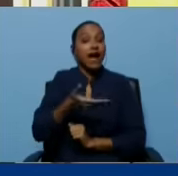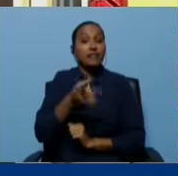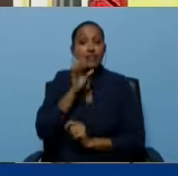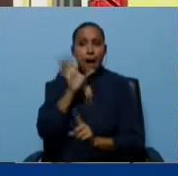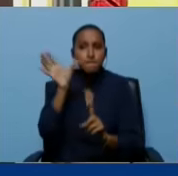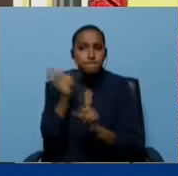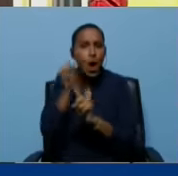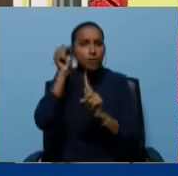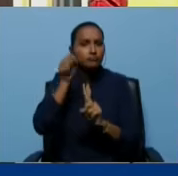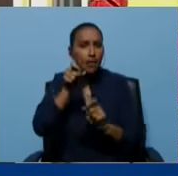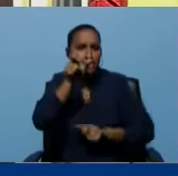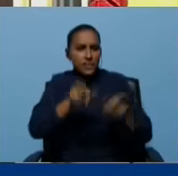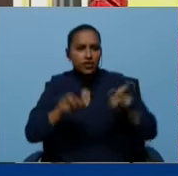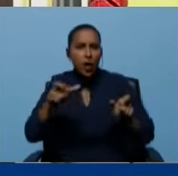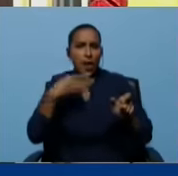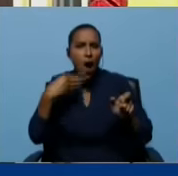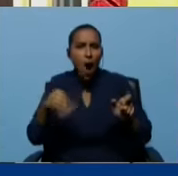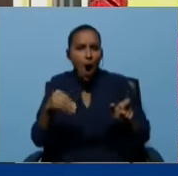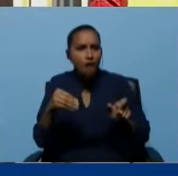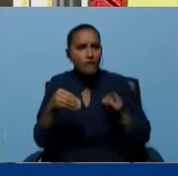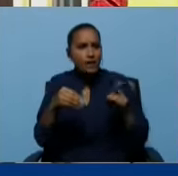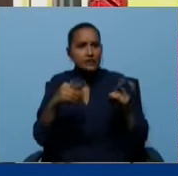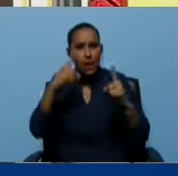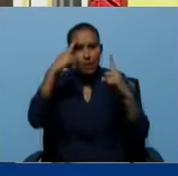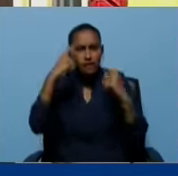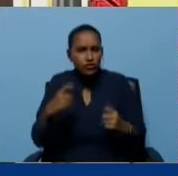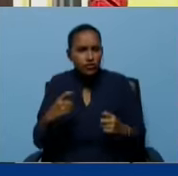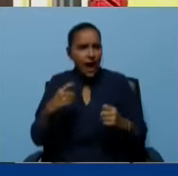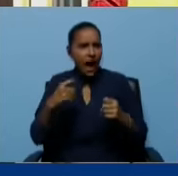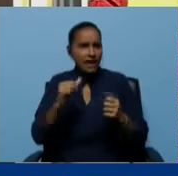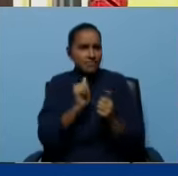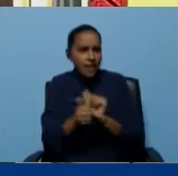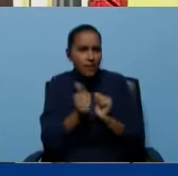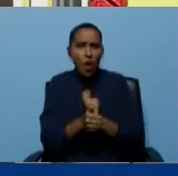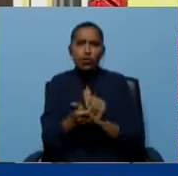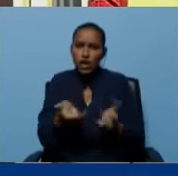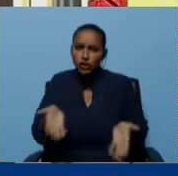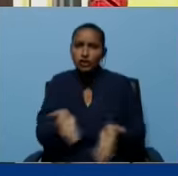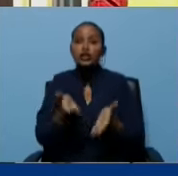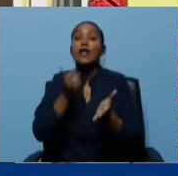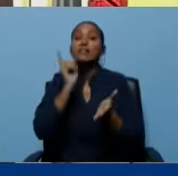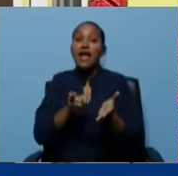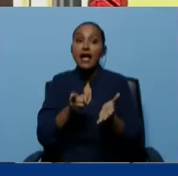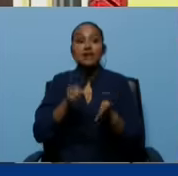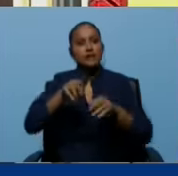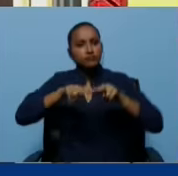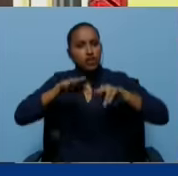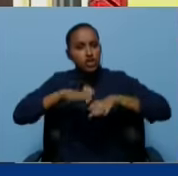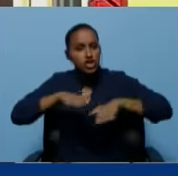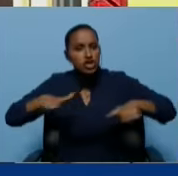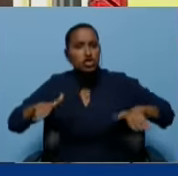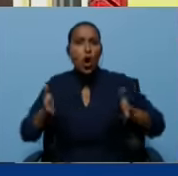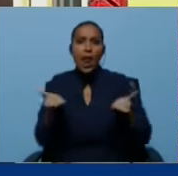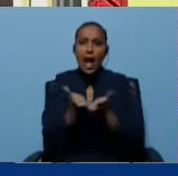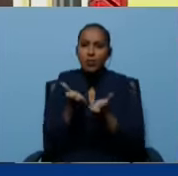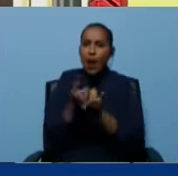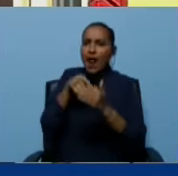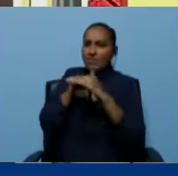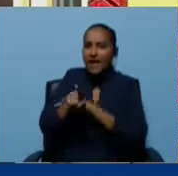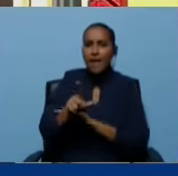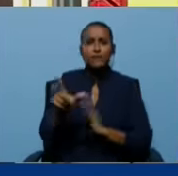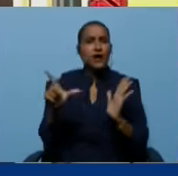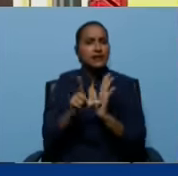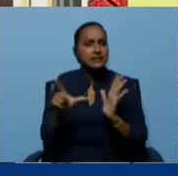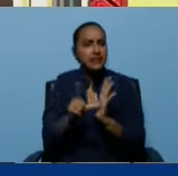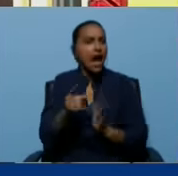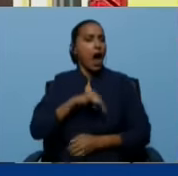atletas destacados, pero de un movimiento de abajo hacia arriba, el deporte estudiantil de las escuelas, los liceos,